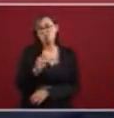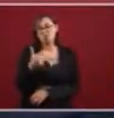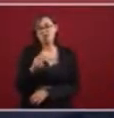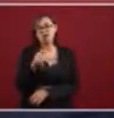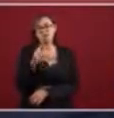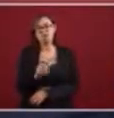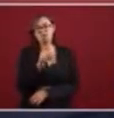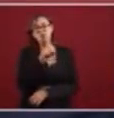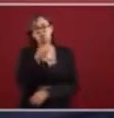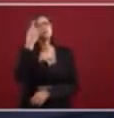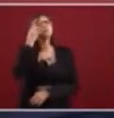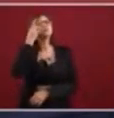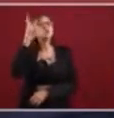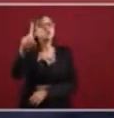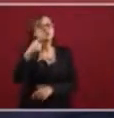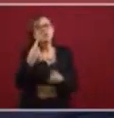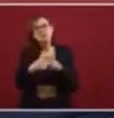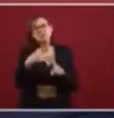¿quién es?